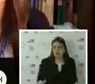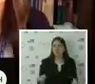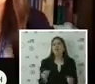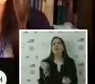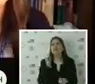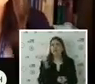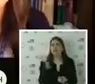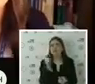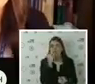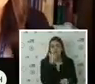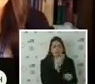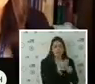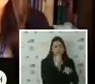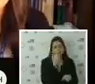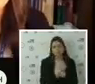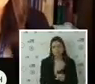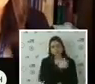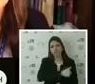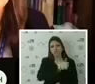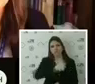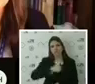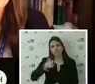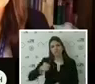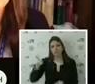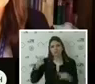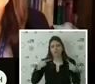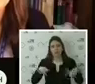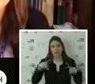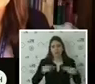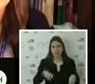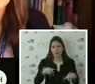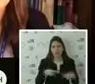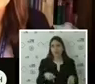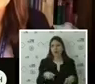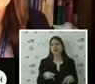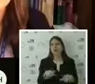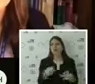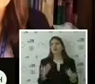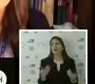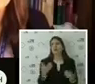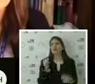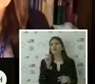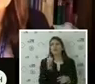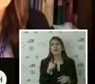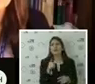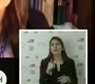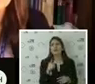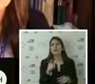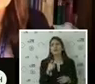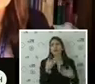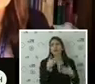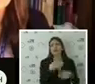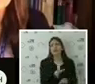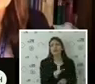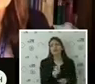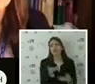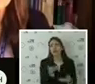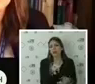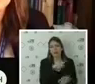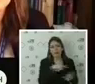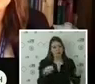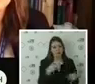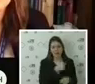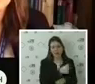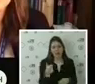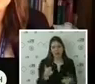nos toca a cada uno de nosotras y nosotros desde el ámbito de atribuciones que